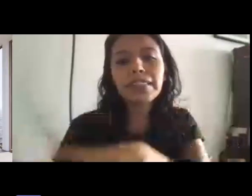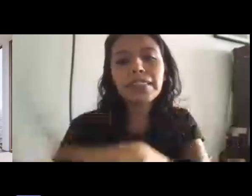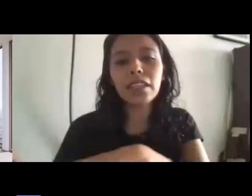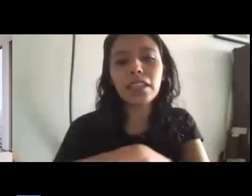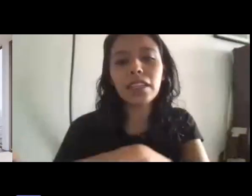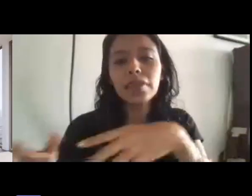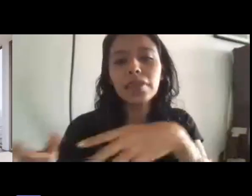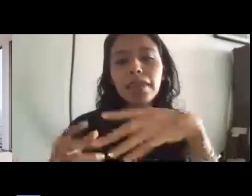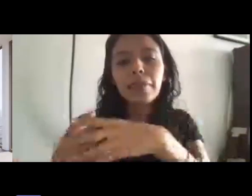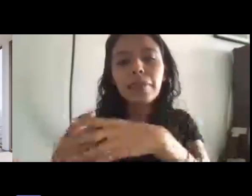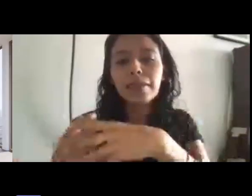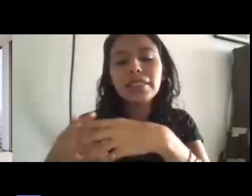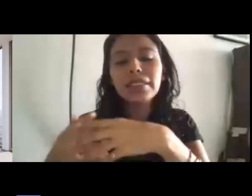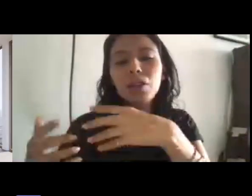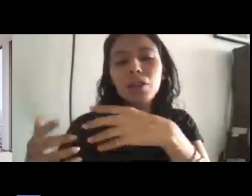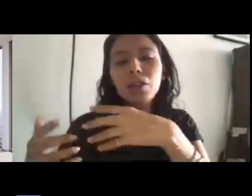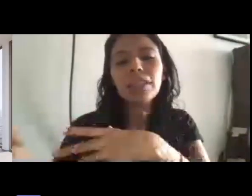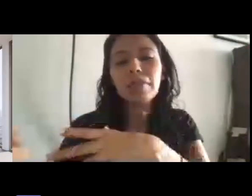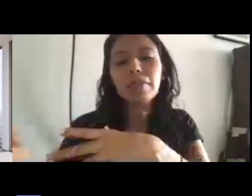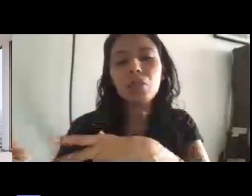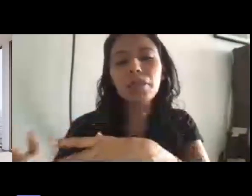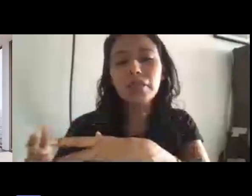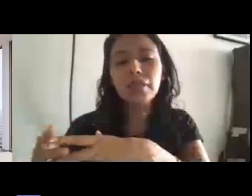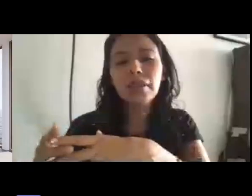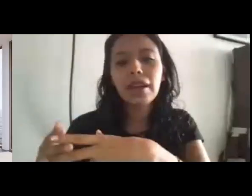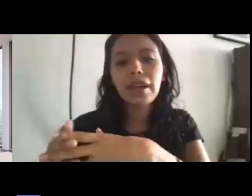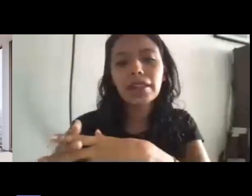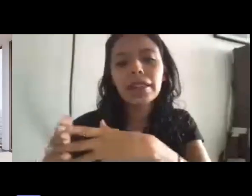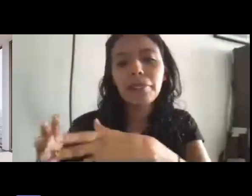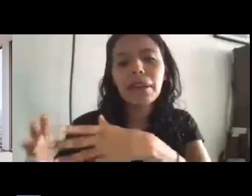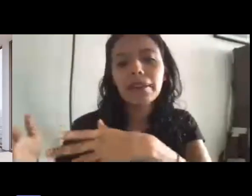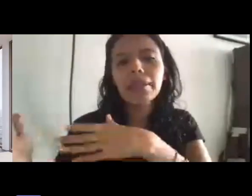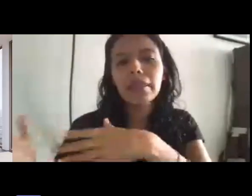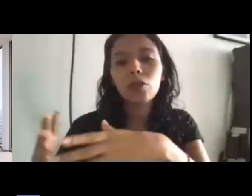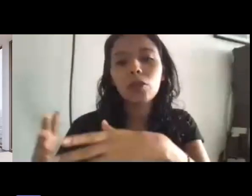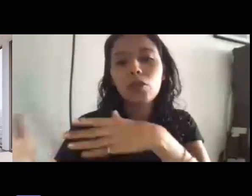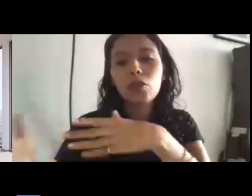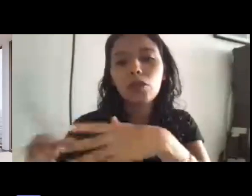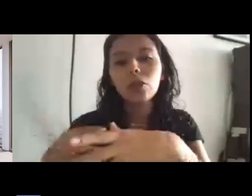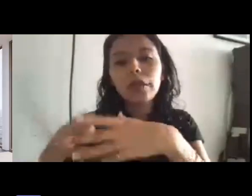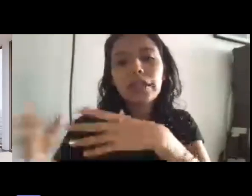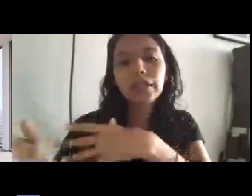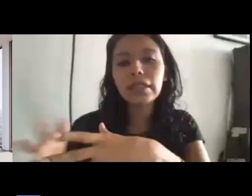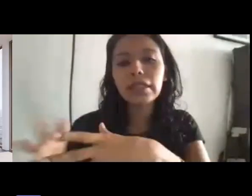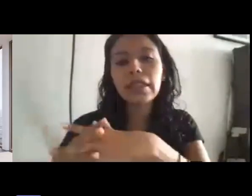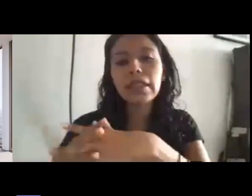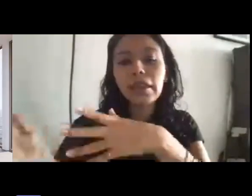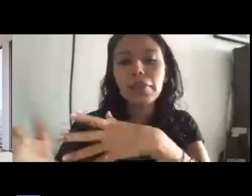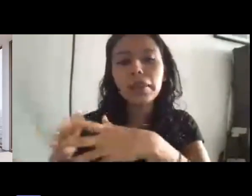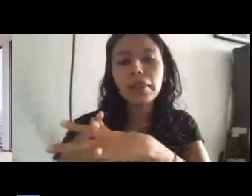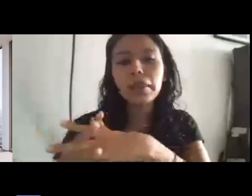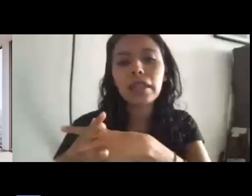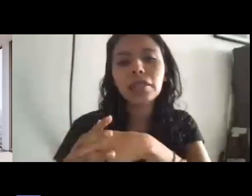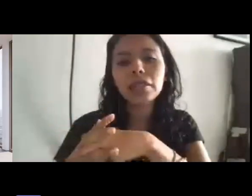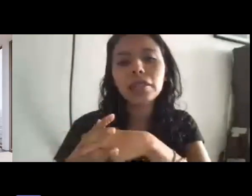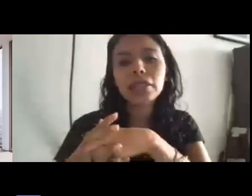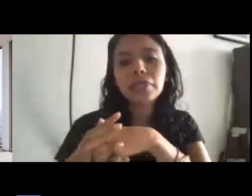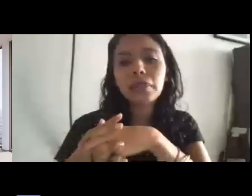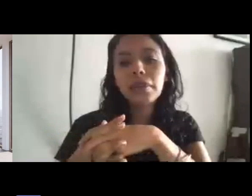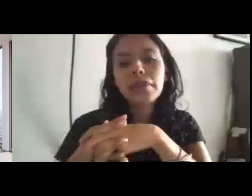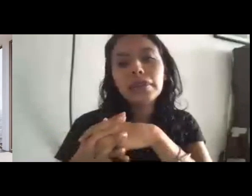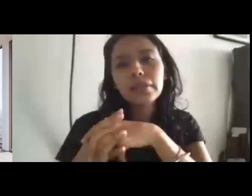permitirse sentir, porque de repente es a lo que más le va a huir, a esta parte del dolor, de la ansiedad, de la pérdida, ¿no?